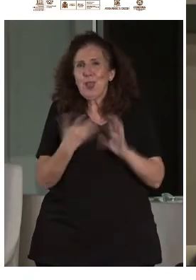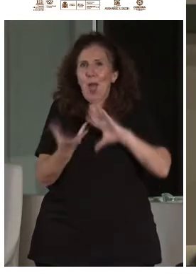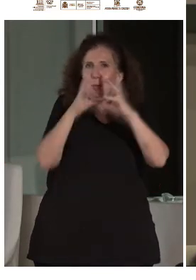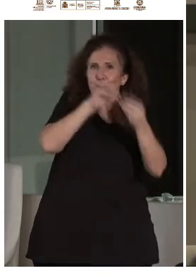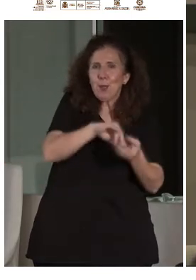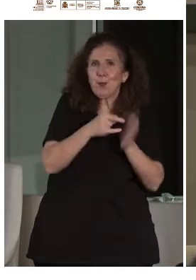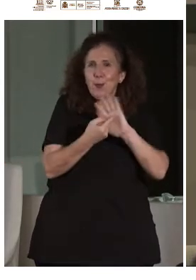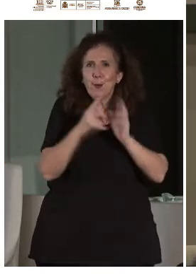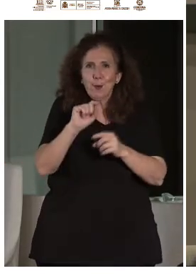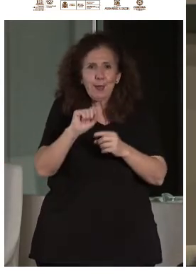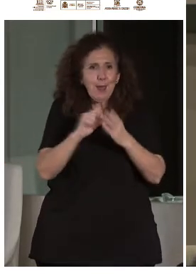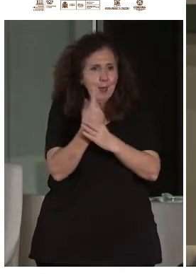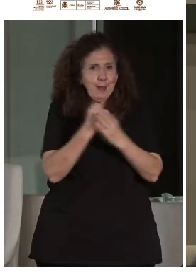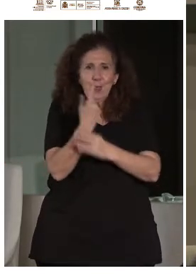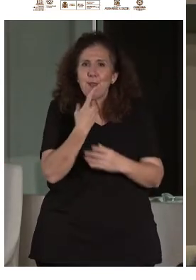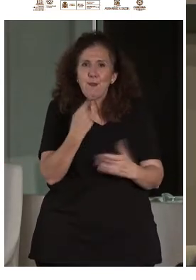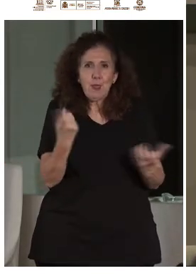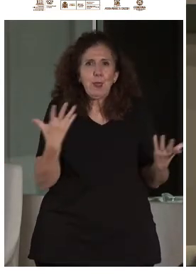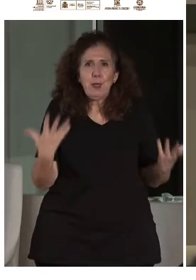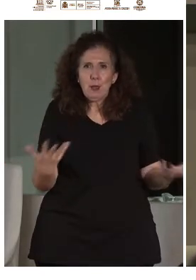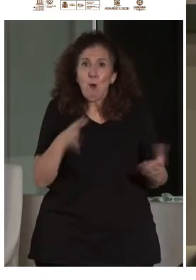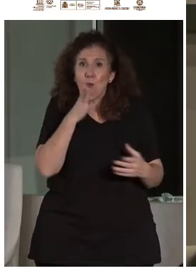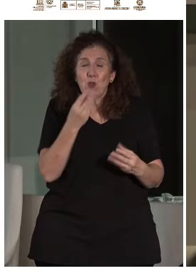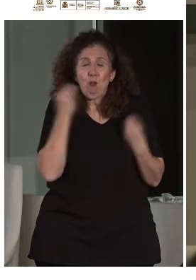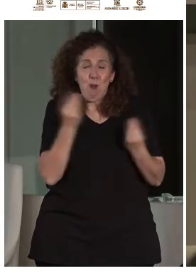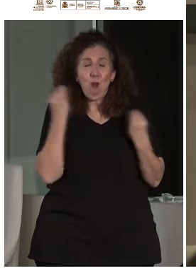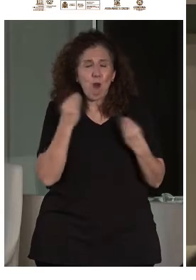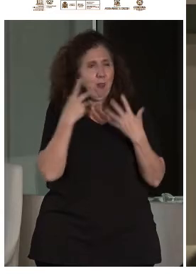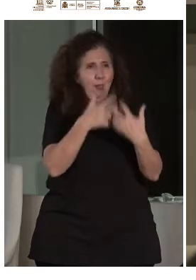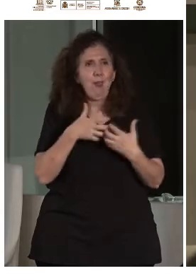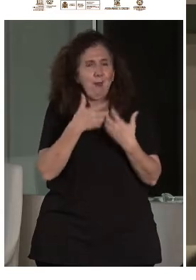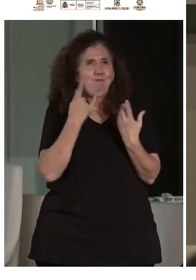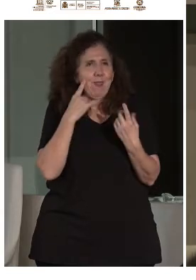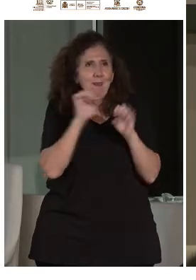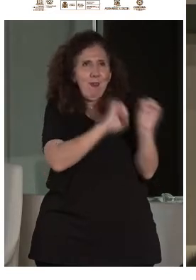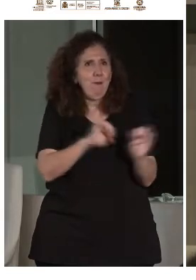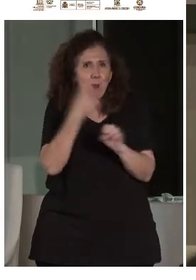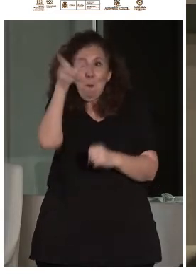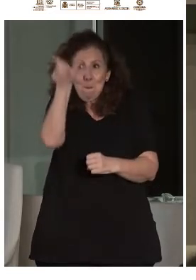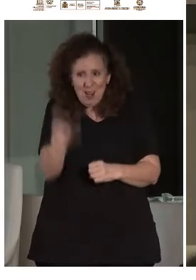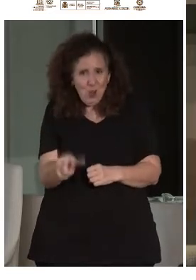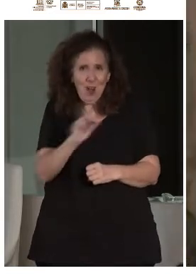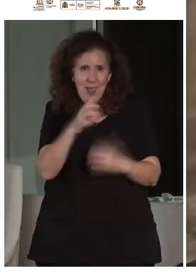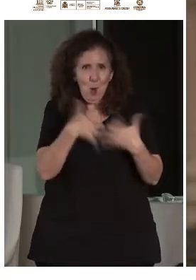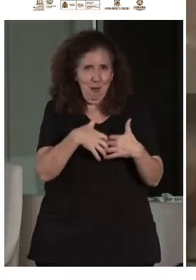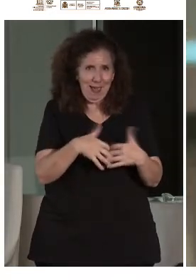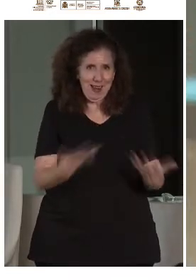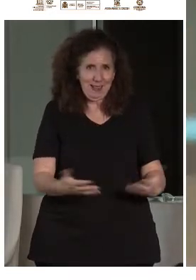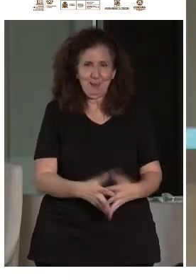de la tecnología, por eso yo soy muy defensor de las personas, ¿no? Sí, también te puede pasar algo, pero sí, nada más. Sí. Gracias.